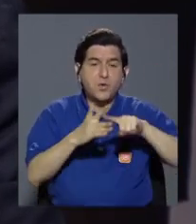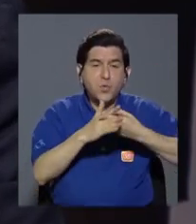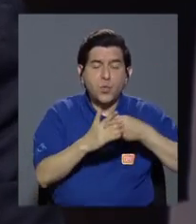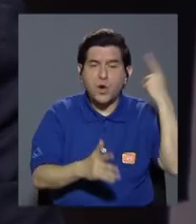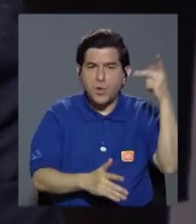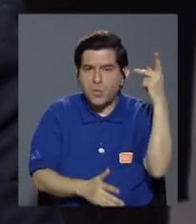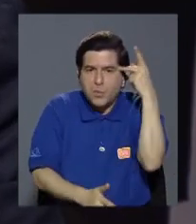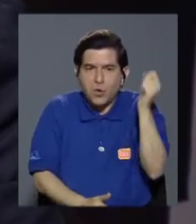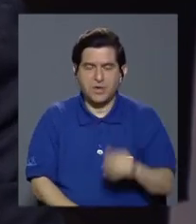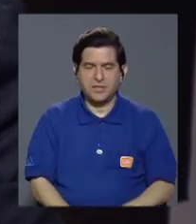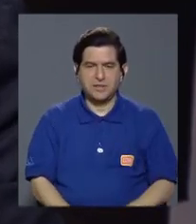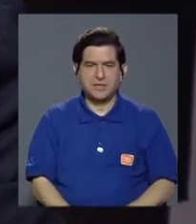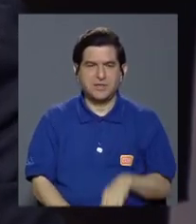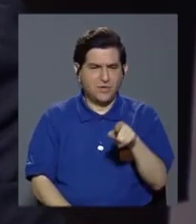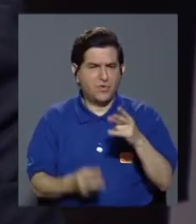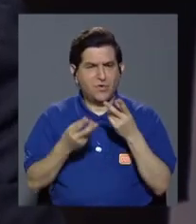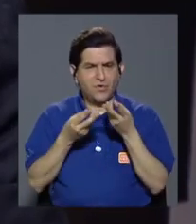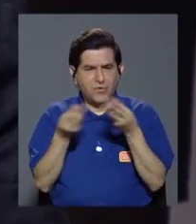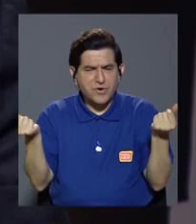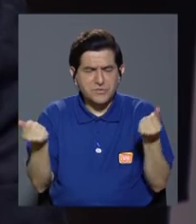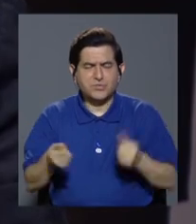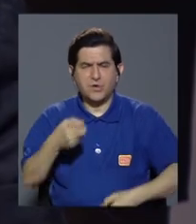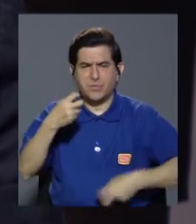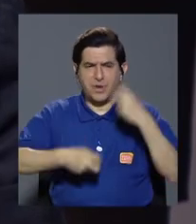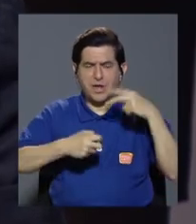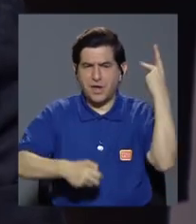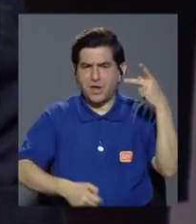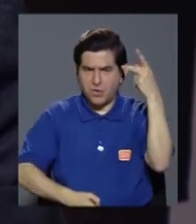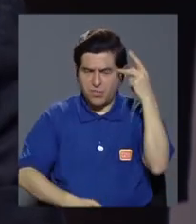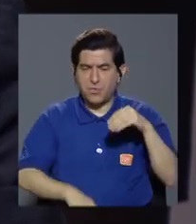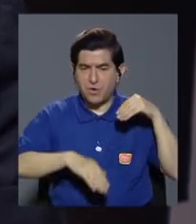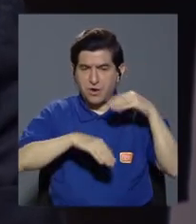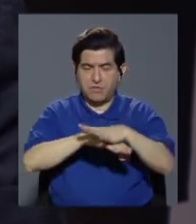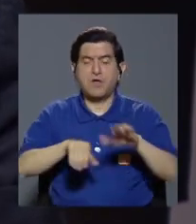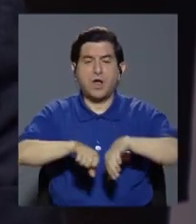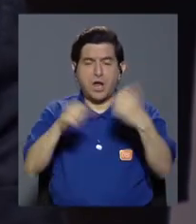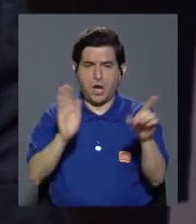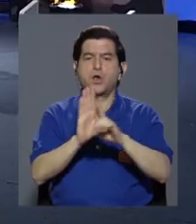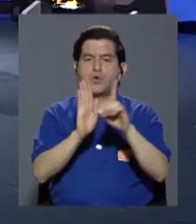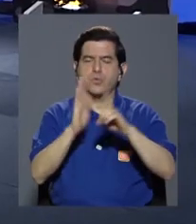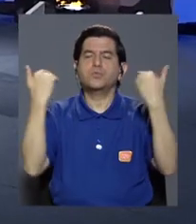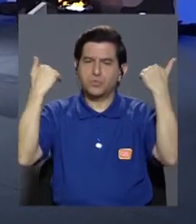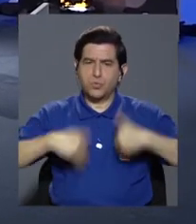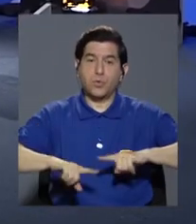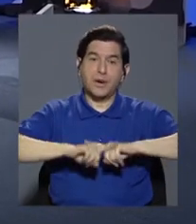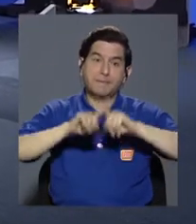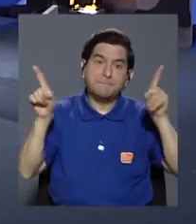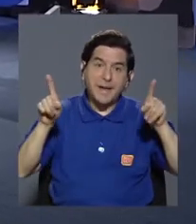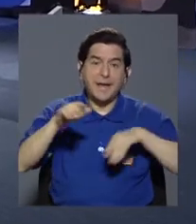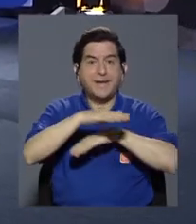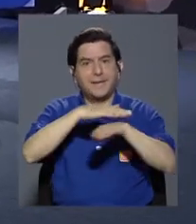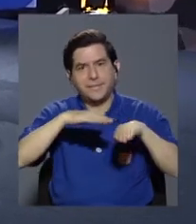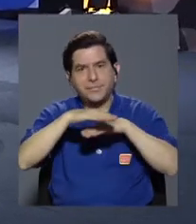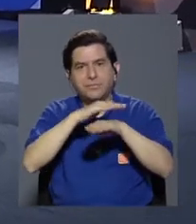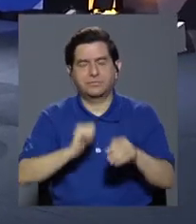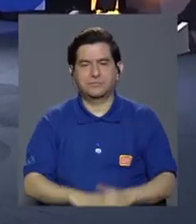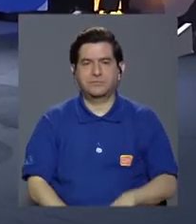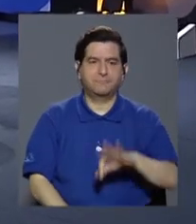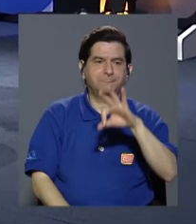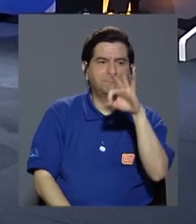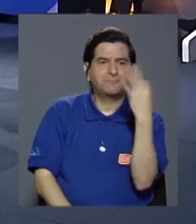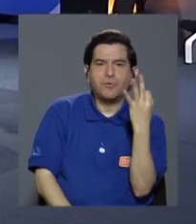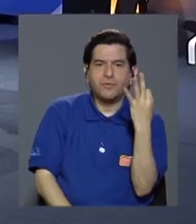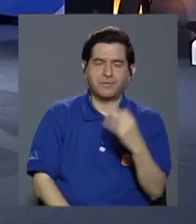trata aquí es de resolver un conflicto de carácter político que tiene implicaciones en las violaciones de derechos humanos pero que está basado repito en la manera